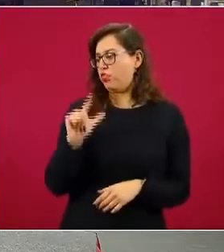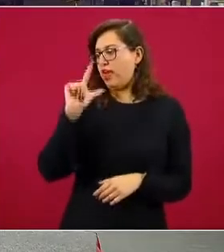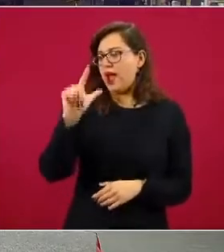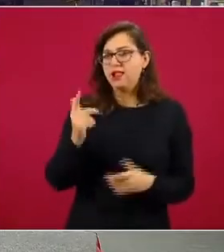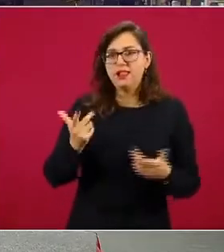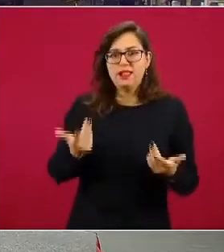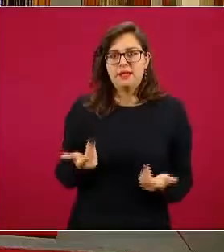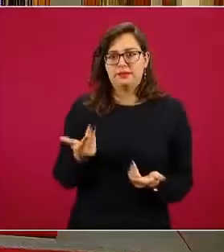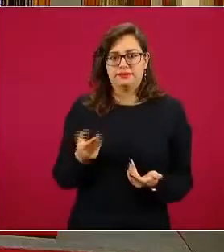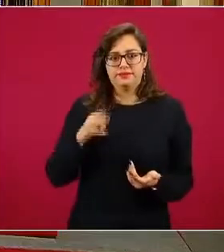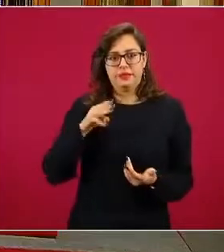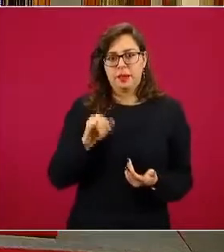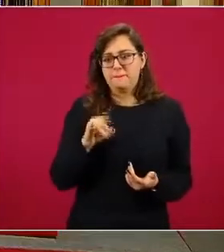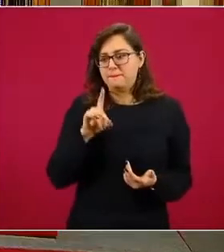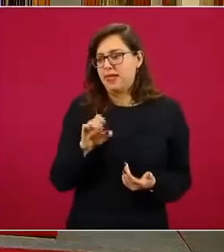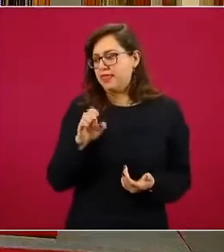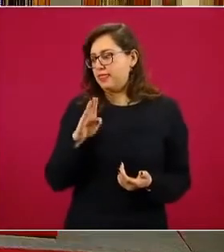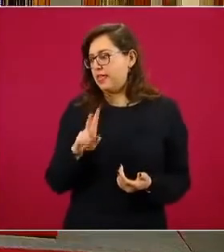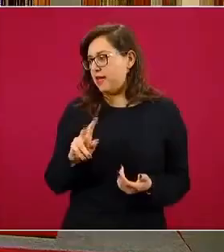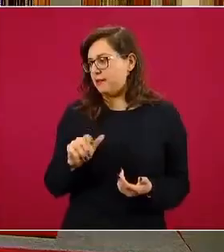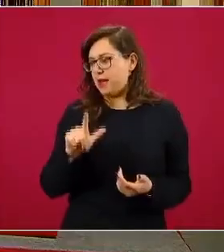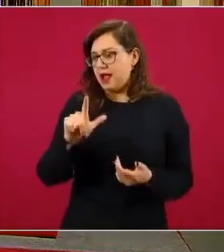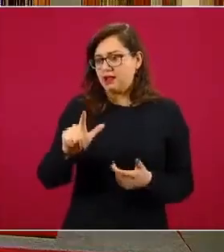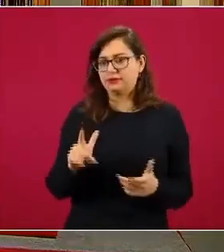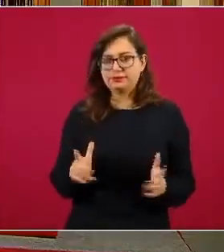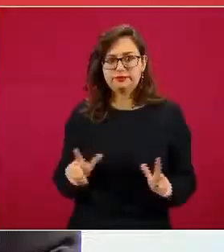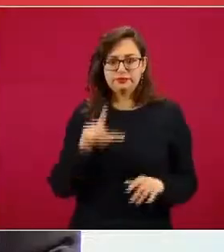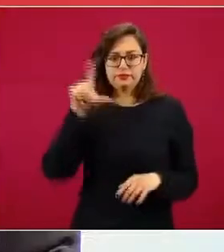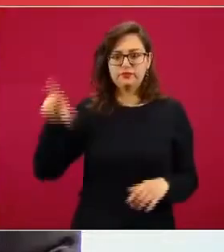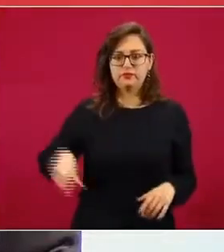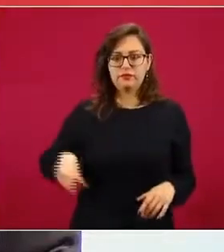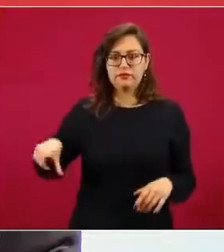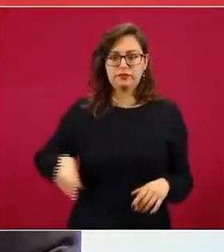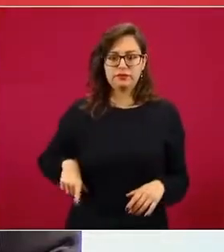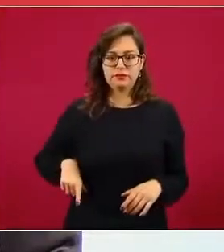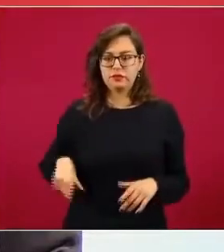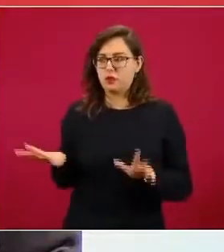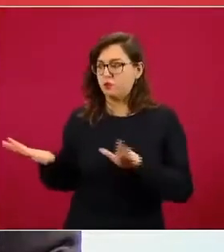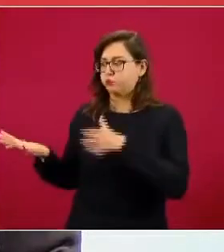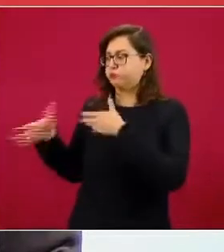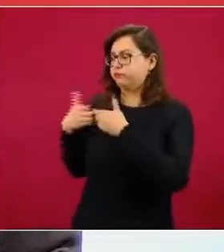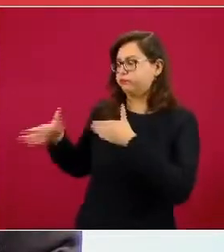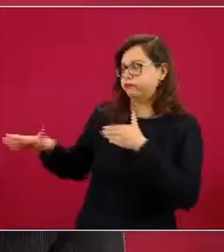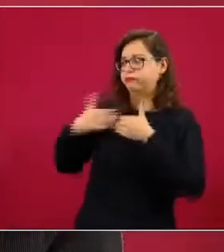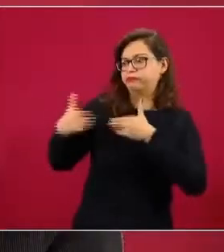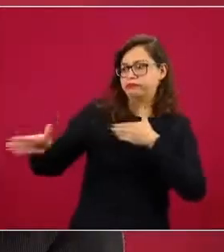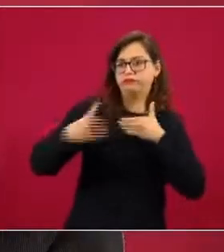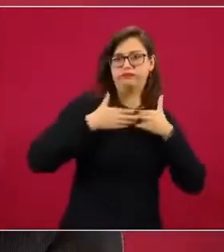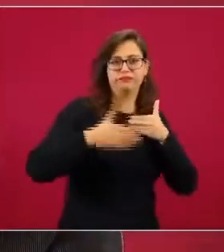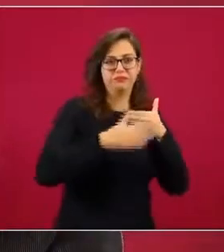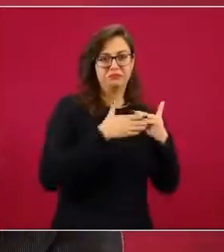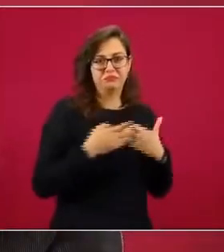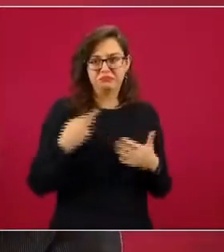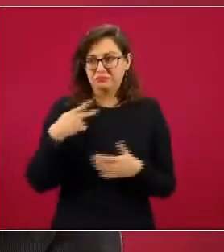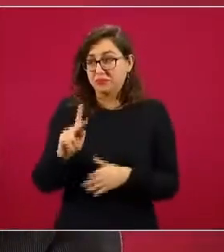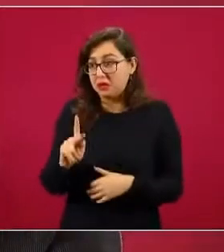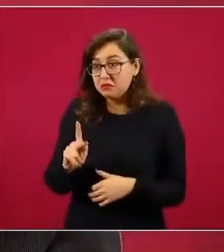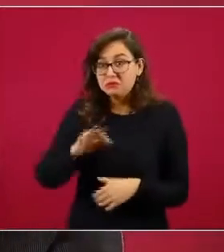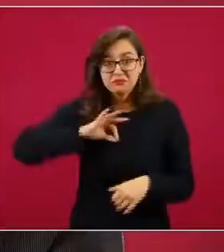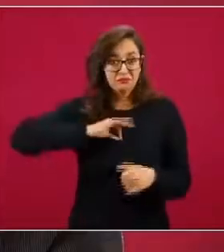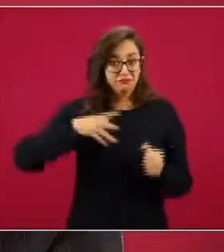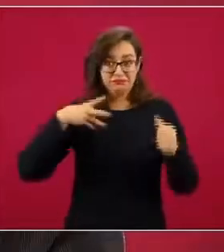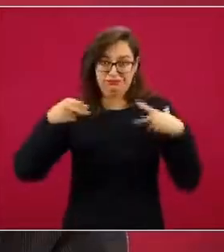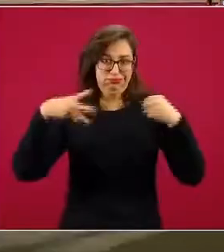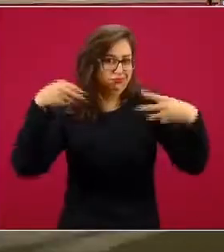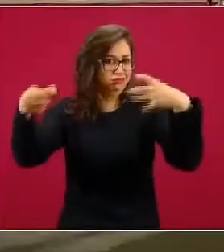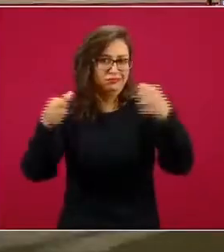medieval, y los gobiernos de los estados nacionales en la era moderna, pero no hay un fundamento científico